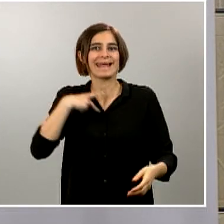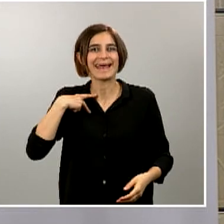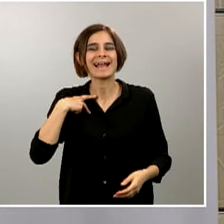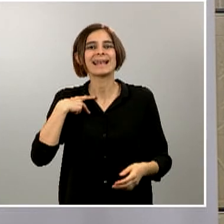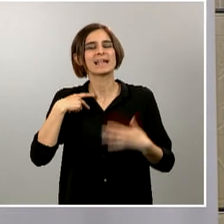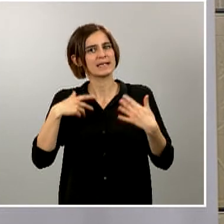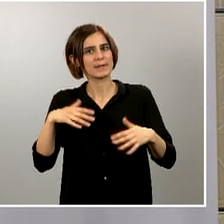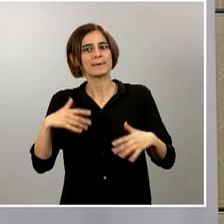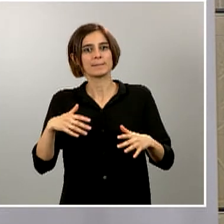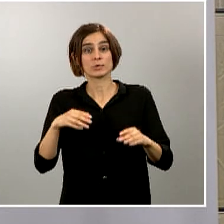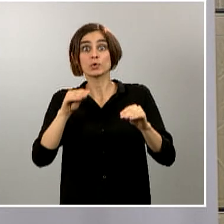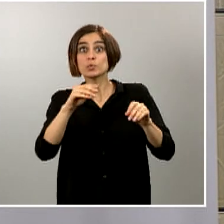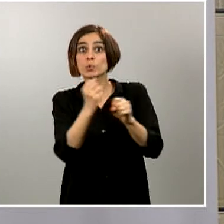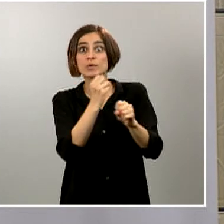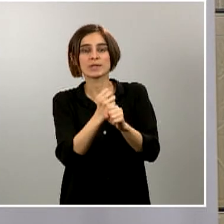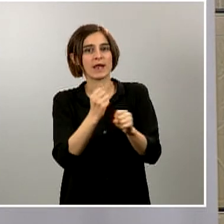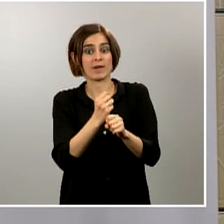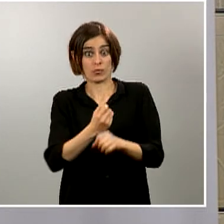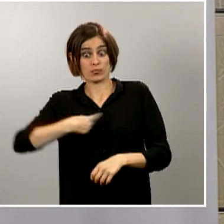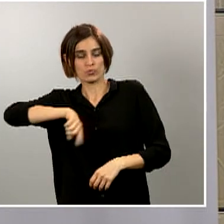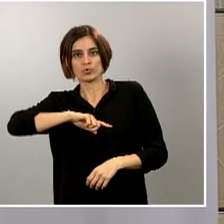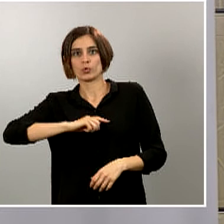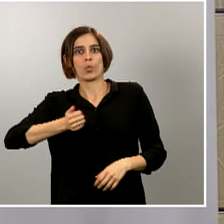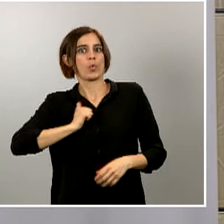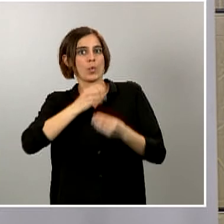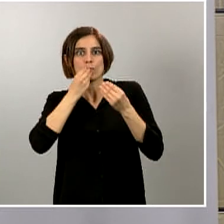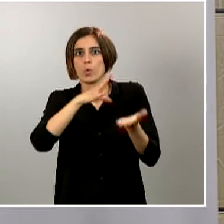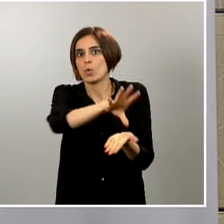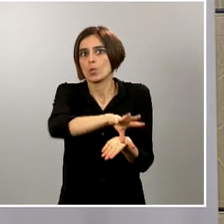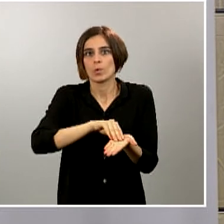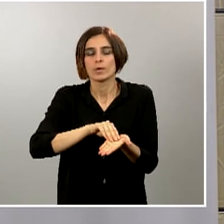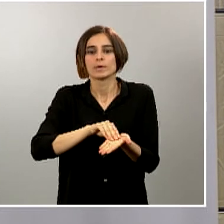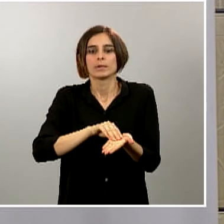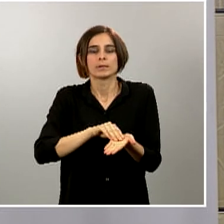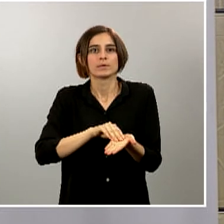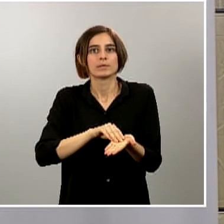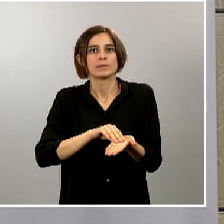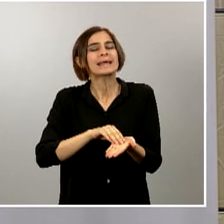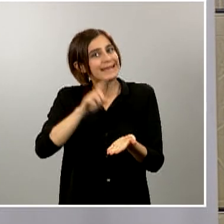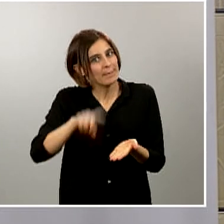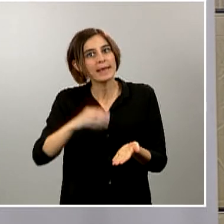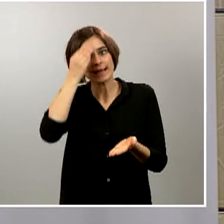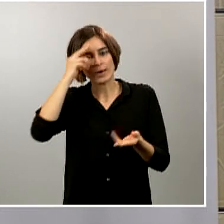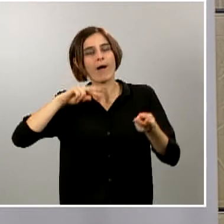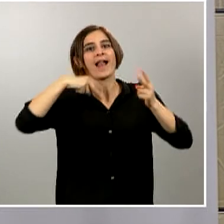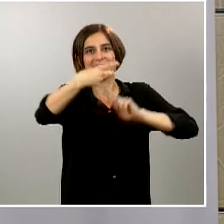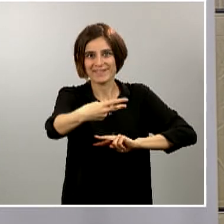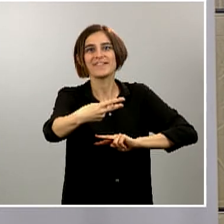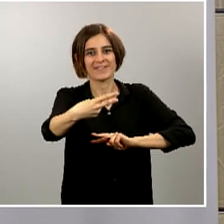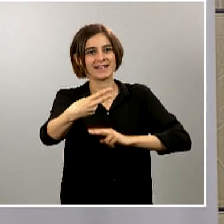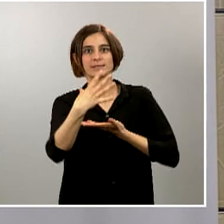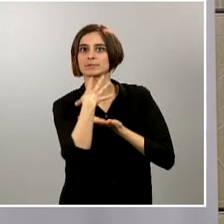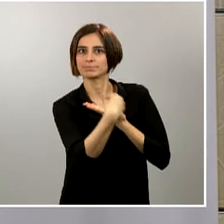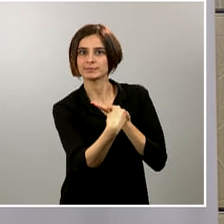de España. Creo que también, quiero decirlo con toda la modestia, para el representante de la OMS, porque ha podido conocer de primera mano la experiencia de